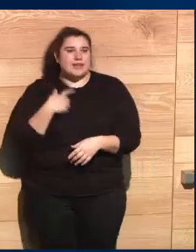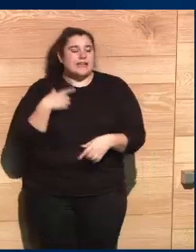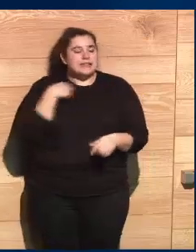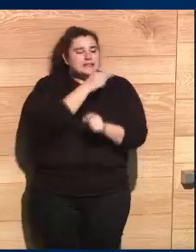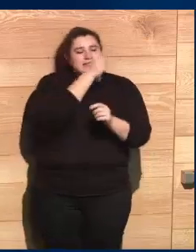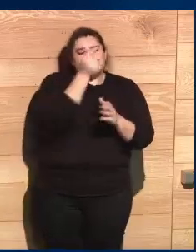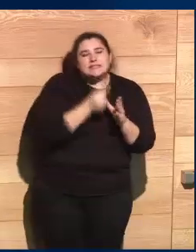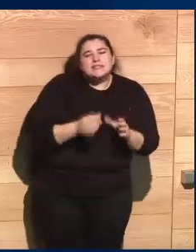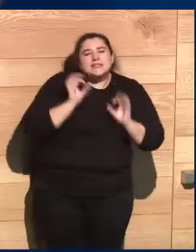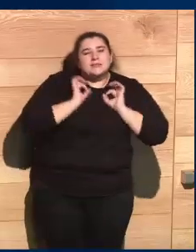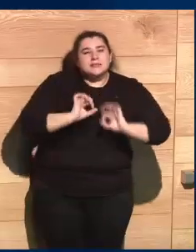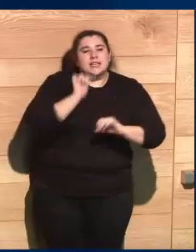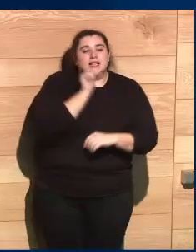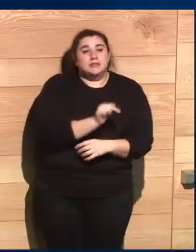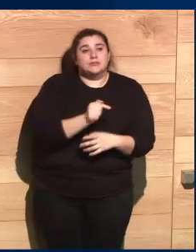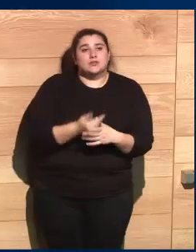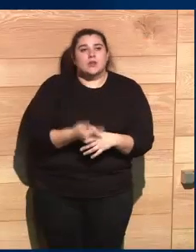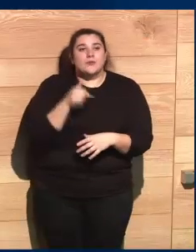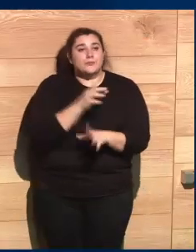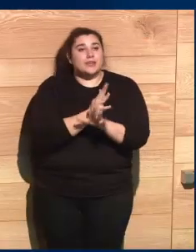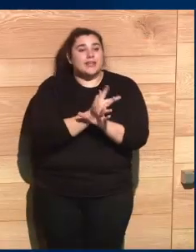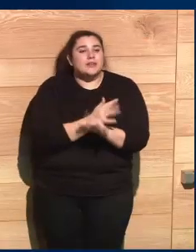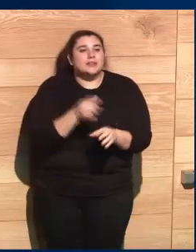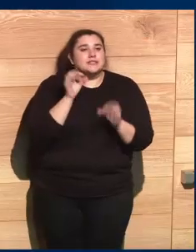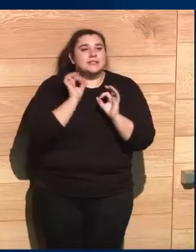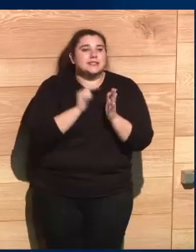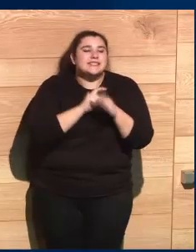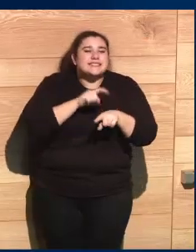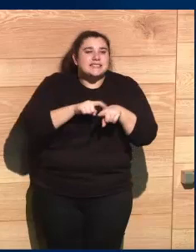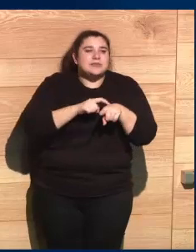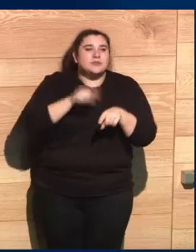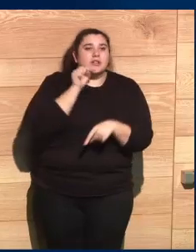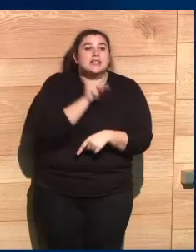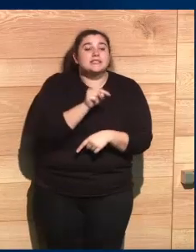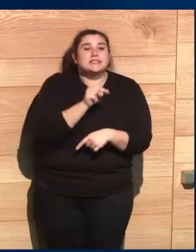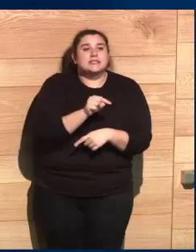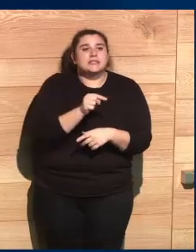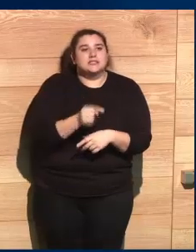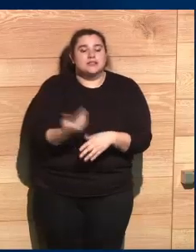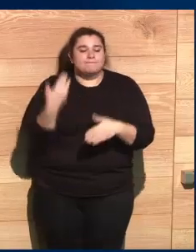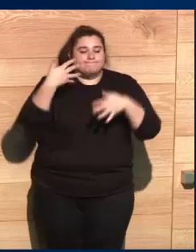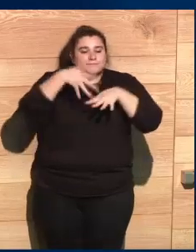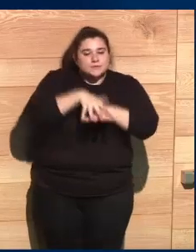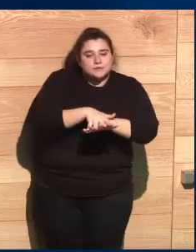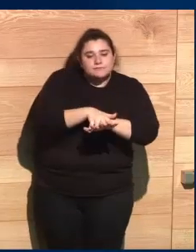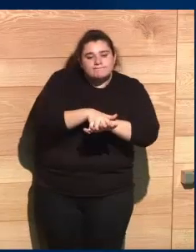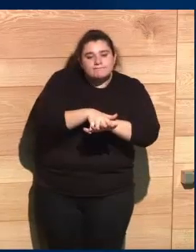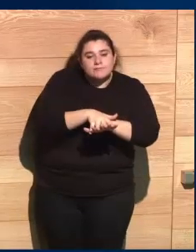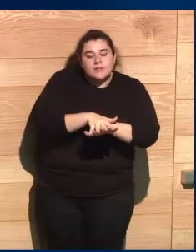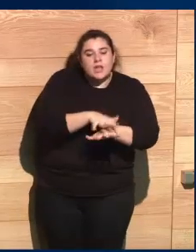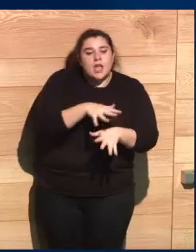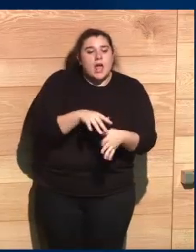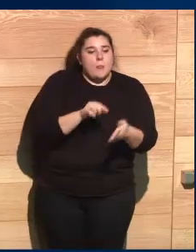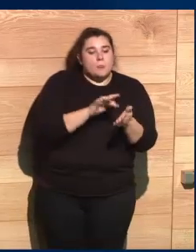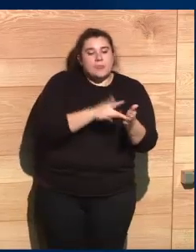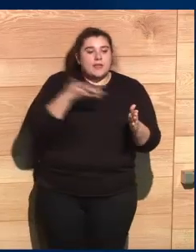eso. Entonces, esa clase de juego se ha integrado en prácticamente todas las interacciones